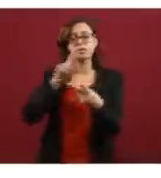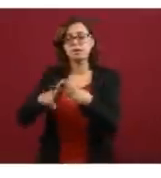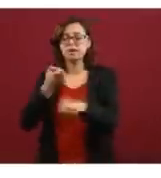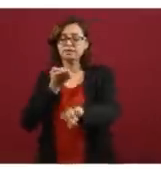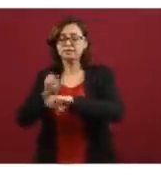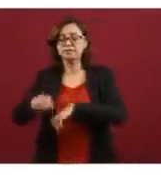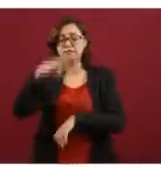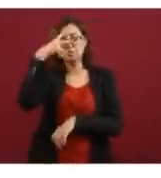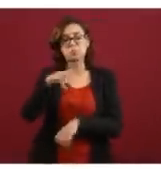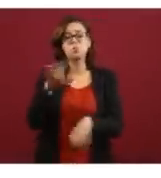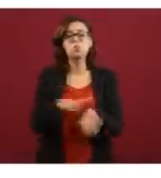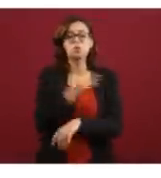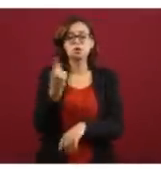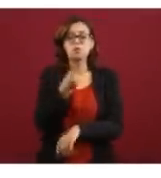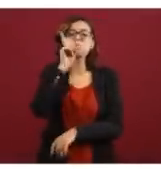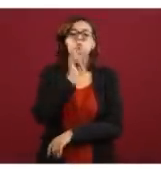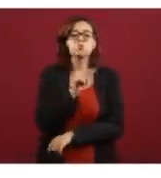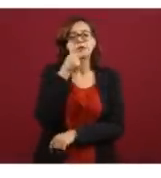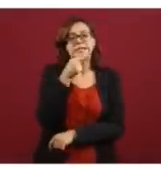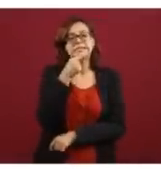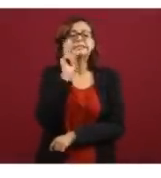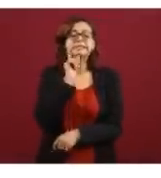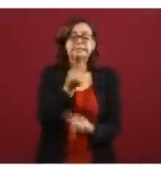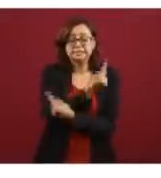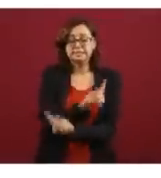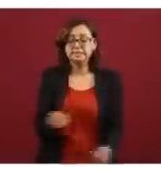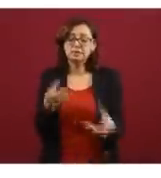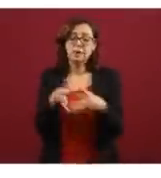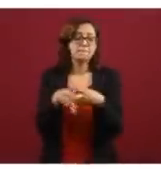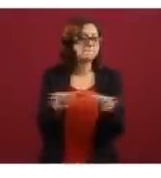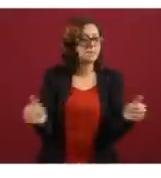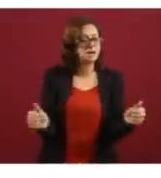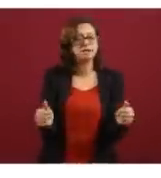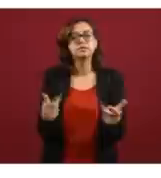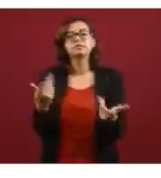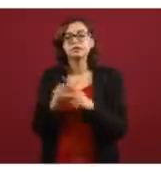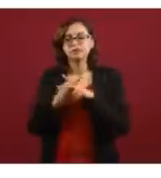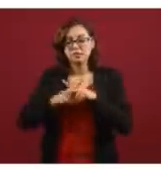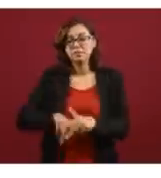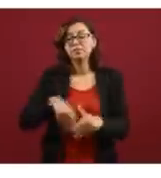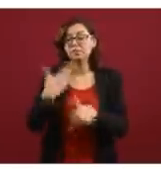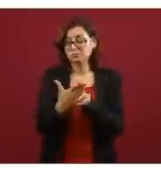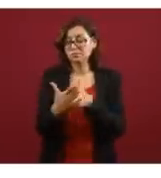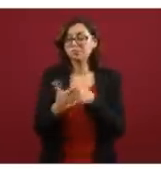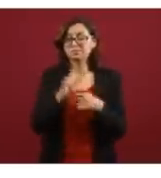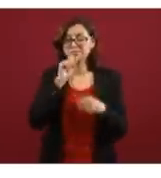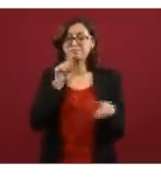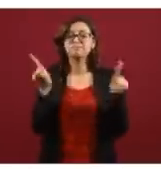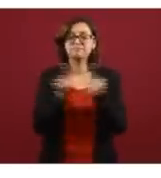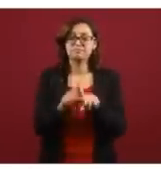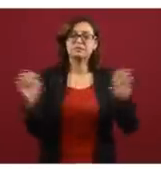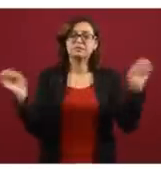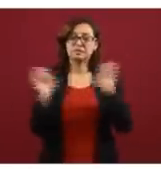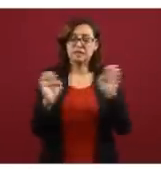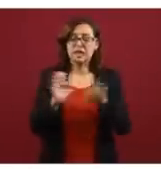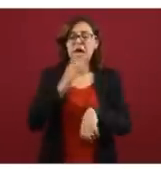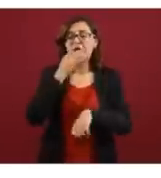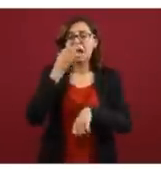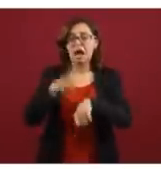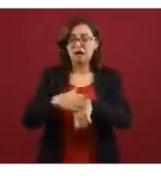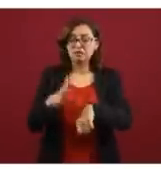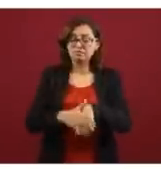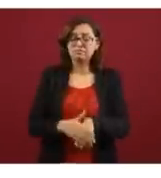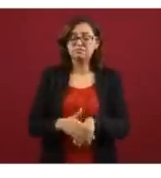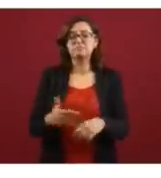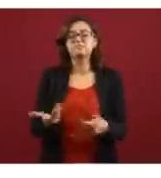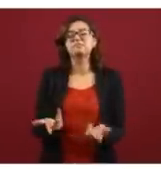temas de desaparición de mujeres y de niñas, y se encuentra en proceso de emisión la alerta de género en la Ciudad de México. Al mismo tiempo,